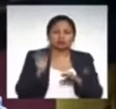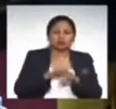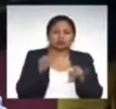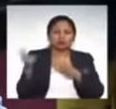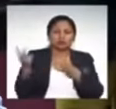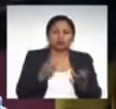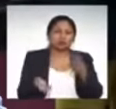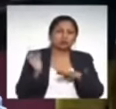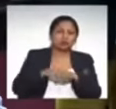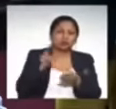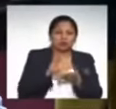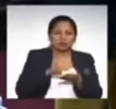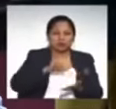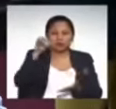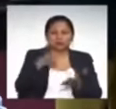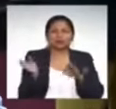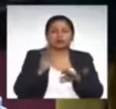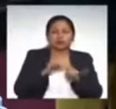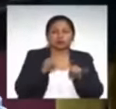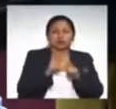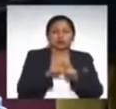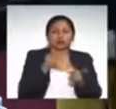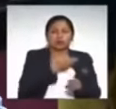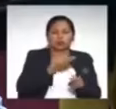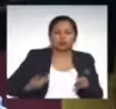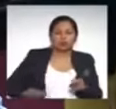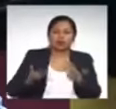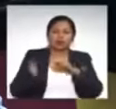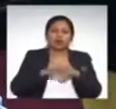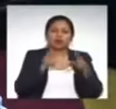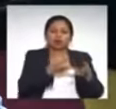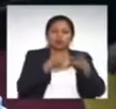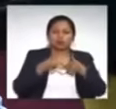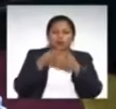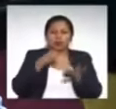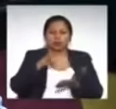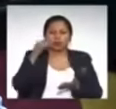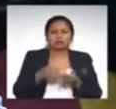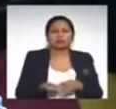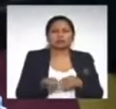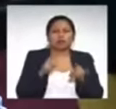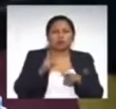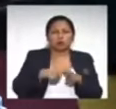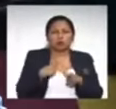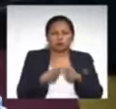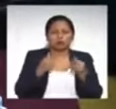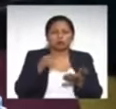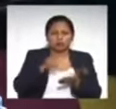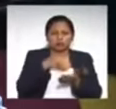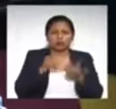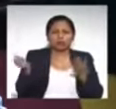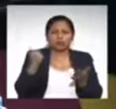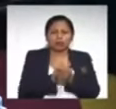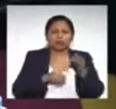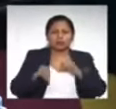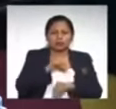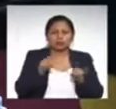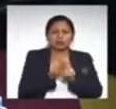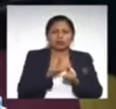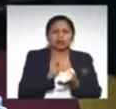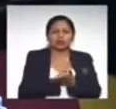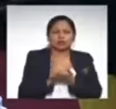ahí viene más deuda para el país. Ahí está hablando el presidente de más préstamos para el país. Pero cuando hay que votar y aprobar reformas